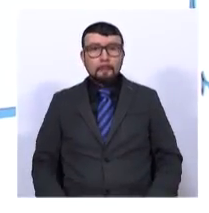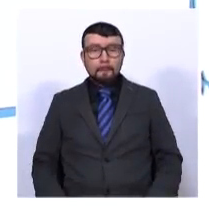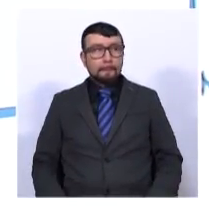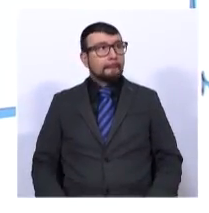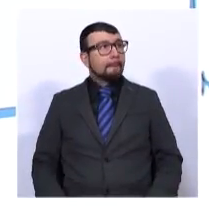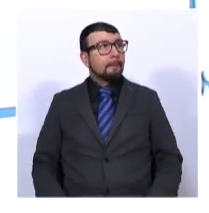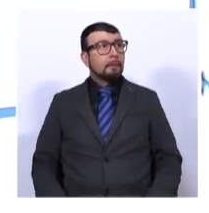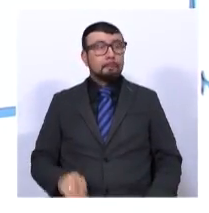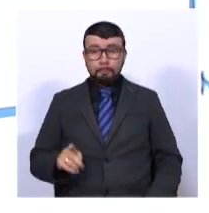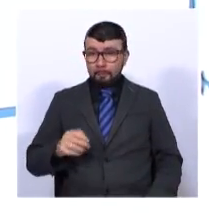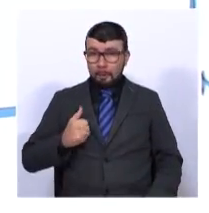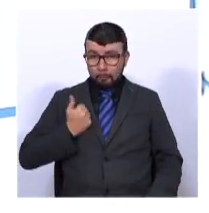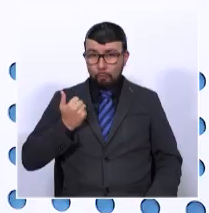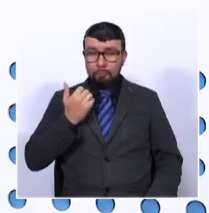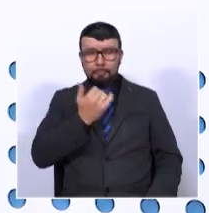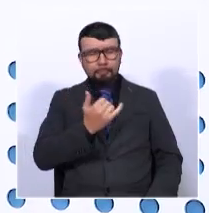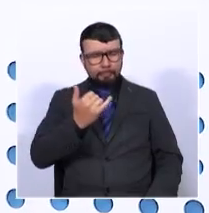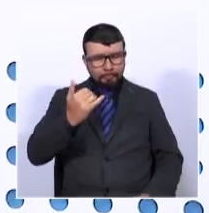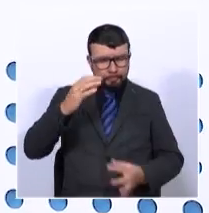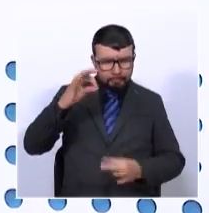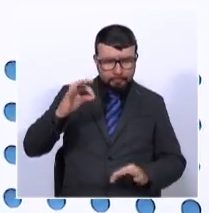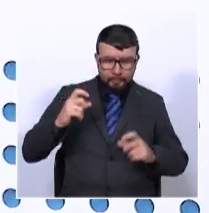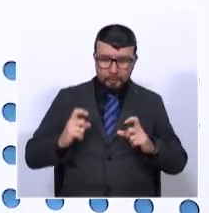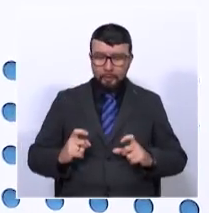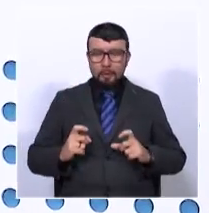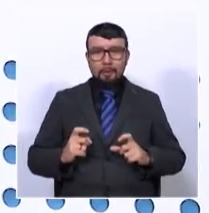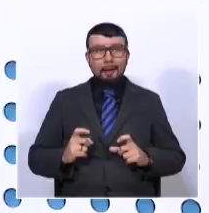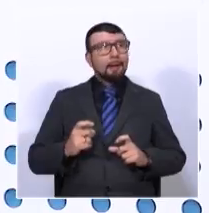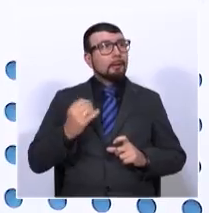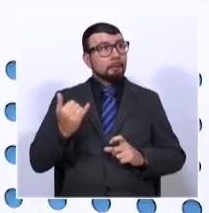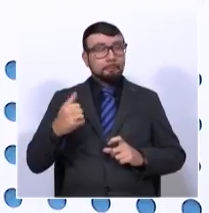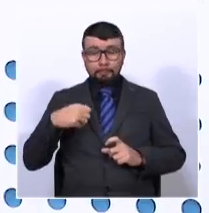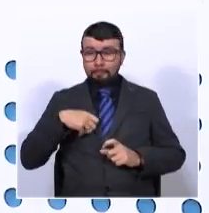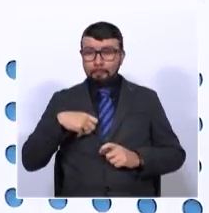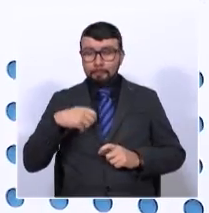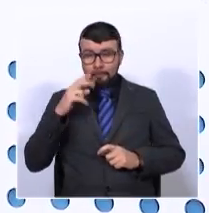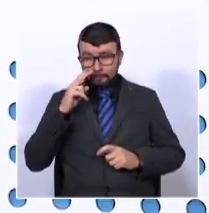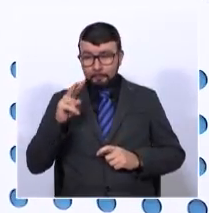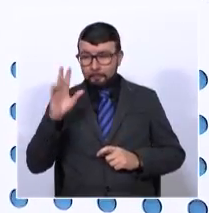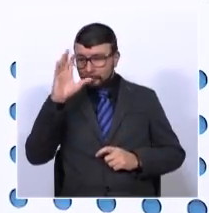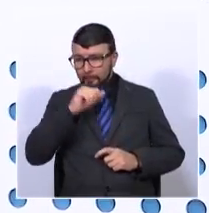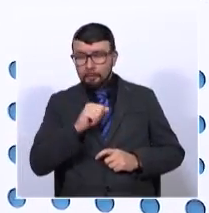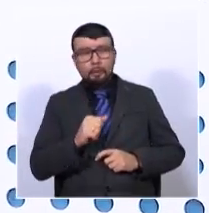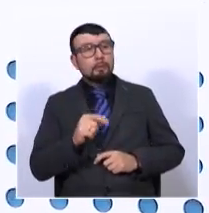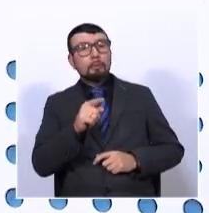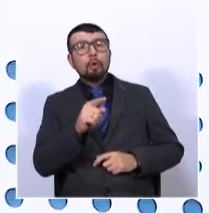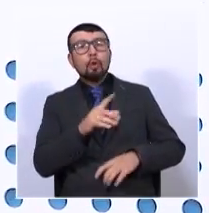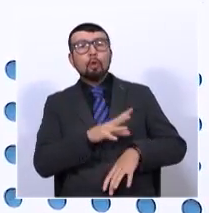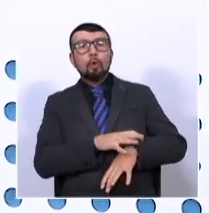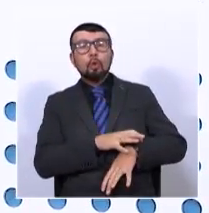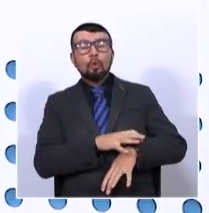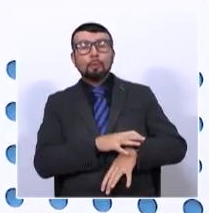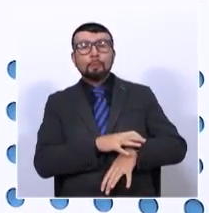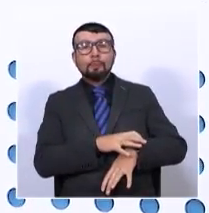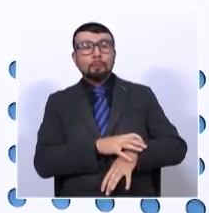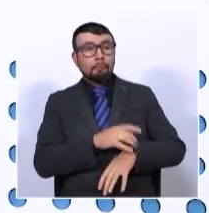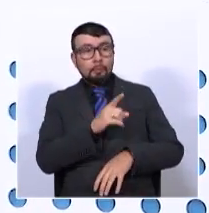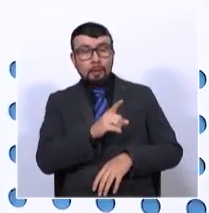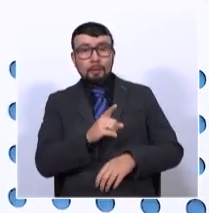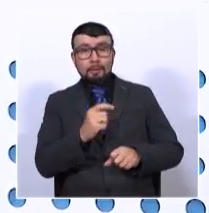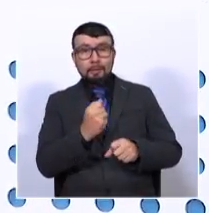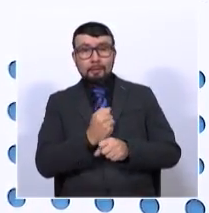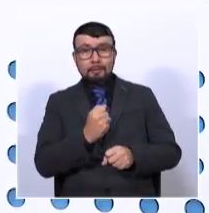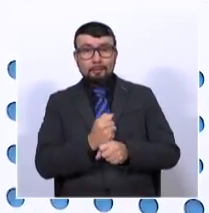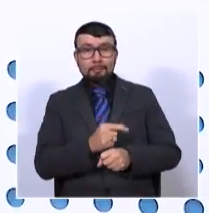esta radiografía, esta ayuda diagnóstica que tenemos acá, y el doctor Germán Ruiz, que es especialista en salud